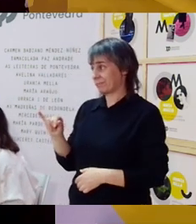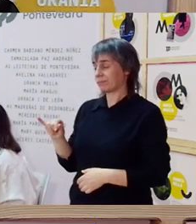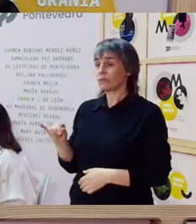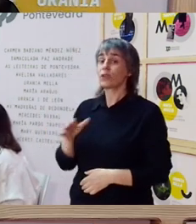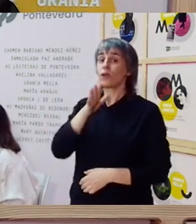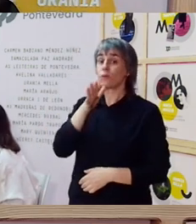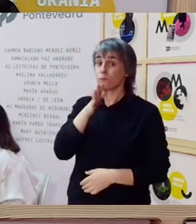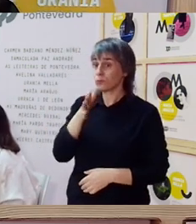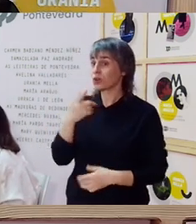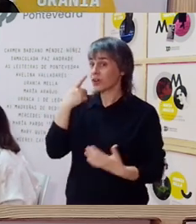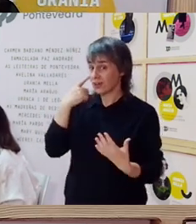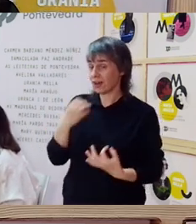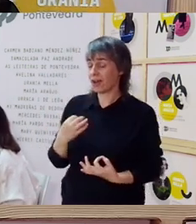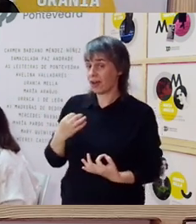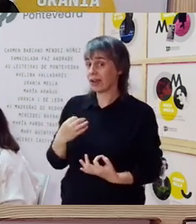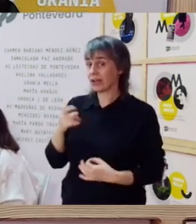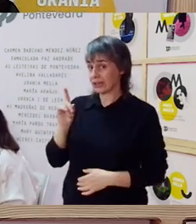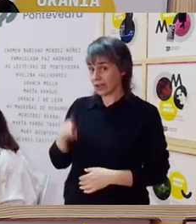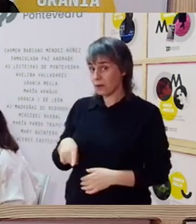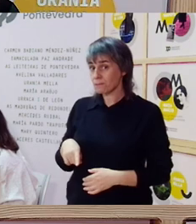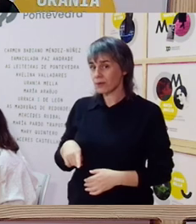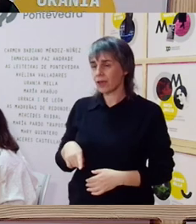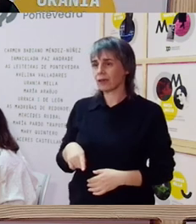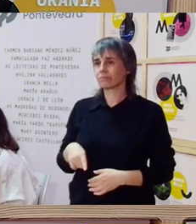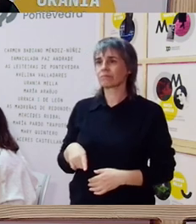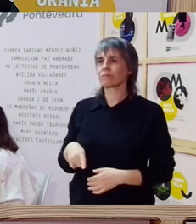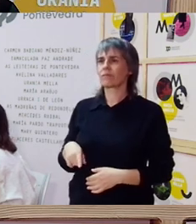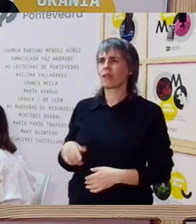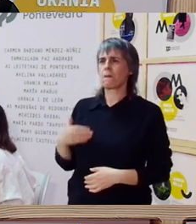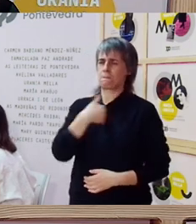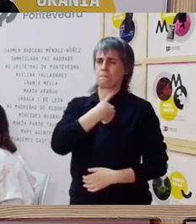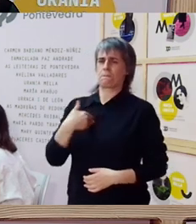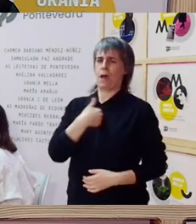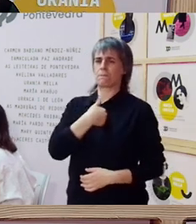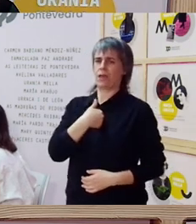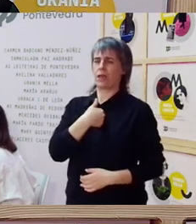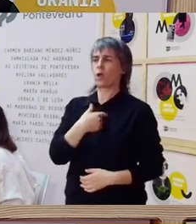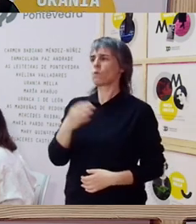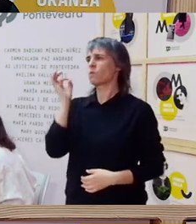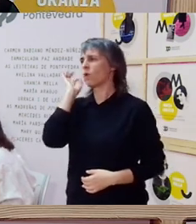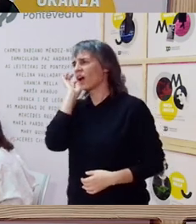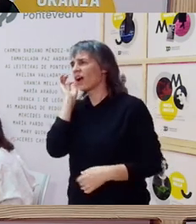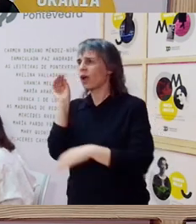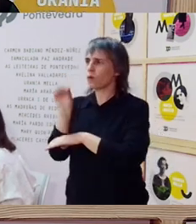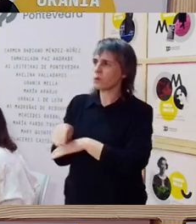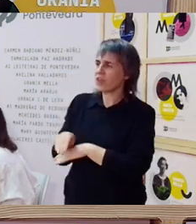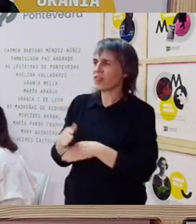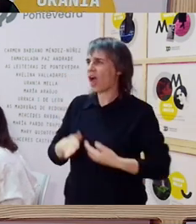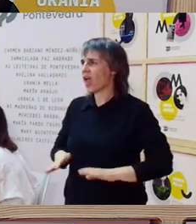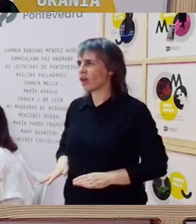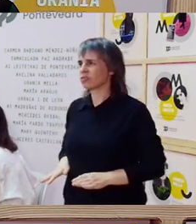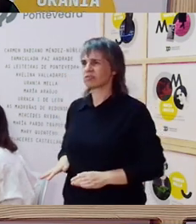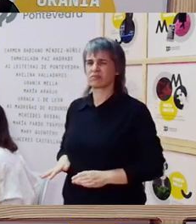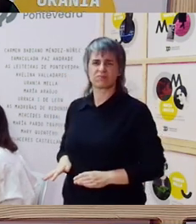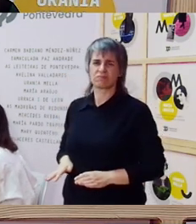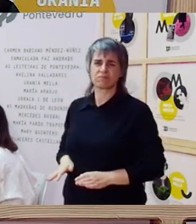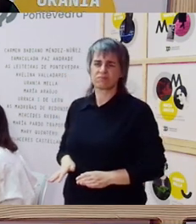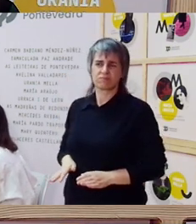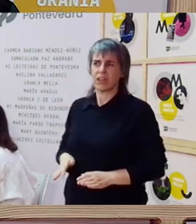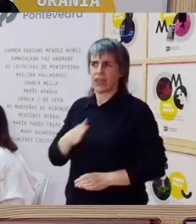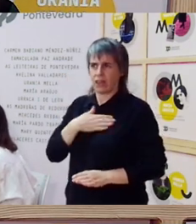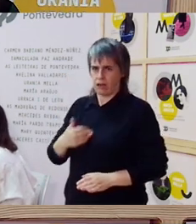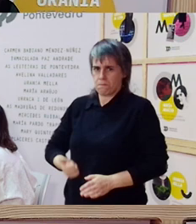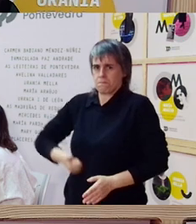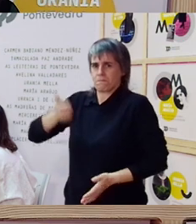bueno, pues tiña, non quería limitarse a este papel de cuidadora. Para nada. E máis, ela